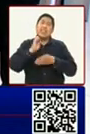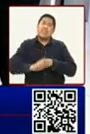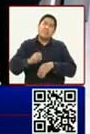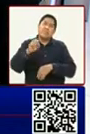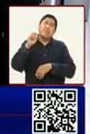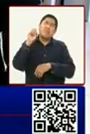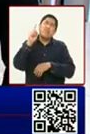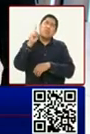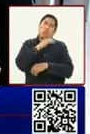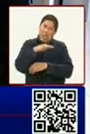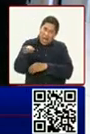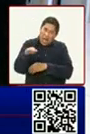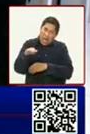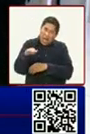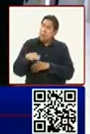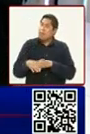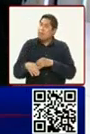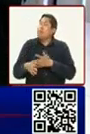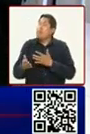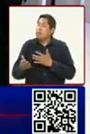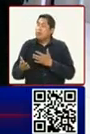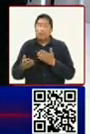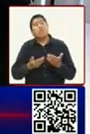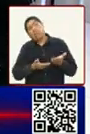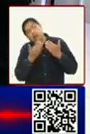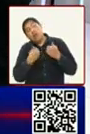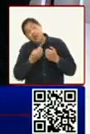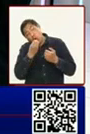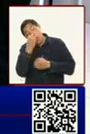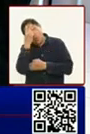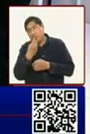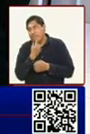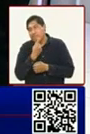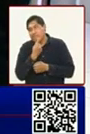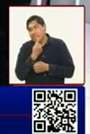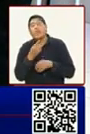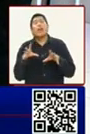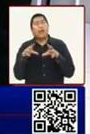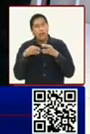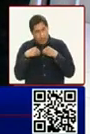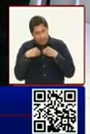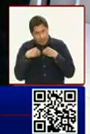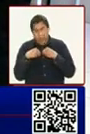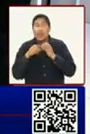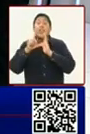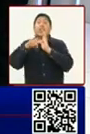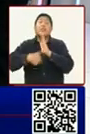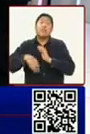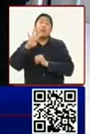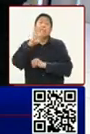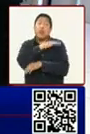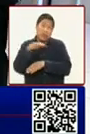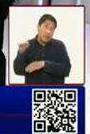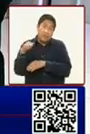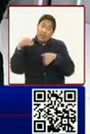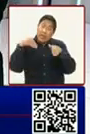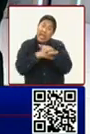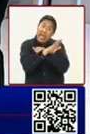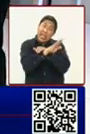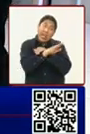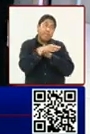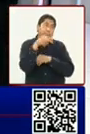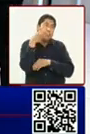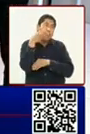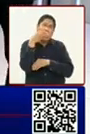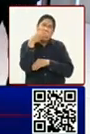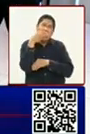las 13:30 Valentina acepta una invitación para almorzar. A las 16:30 entra a un hostal